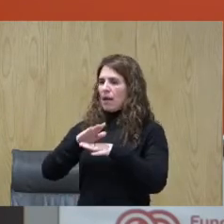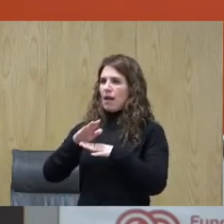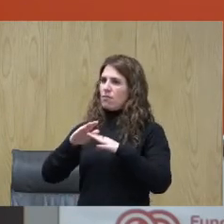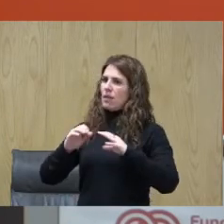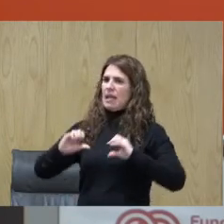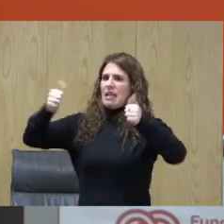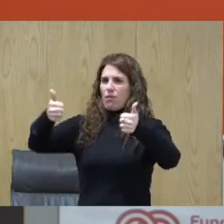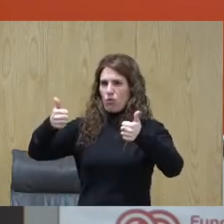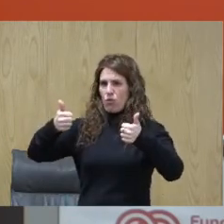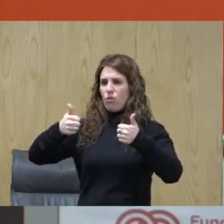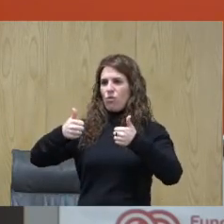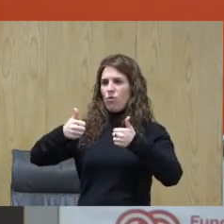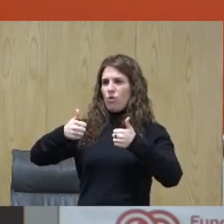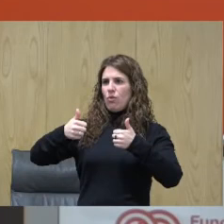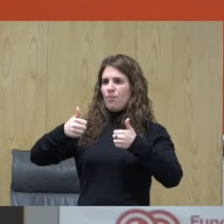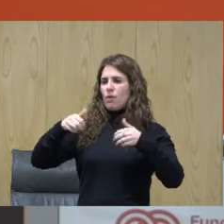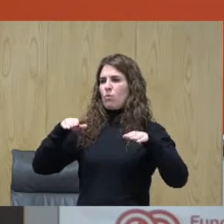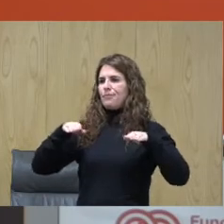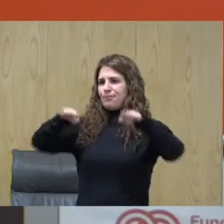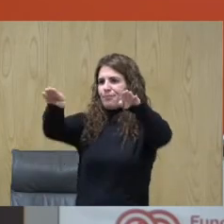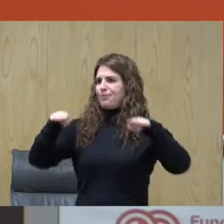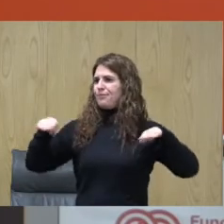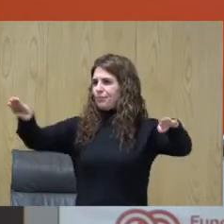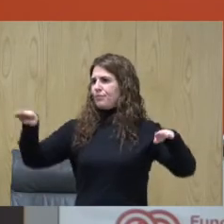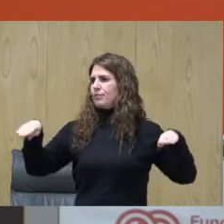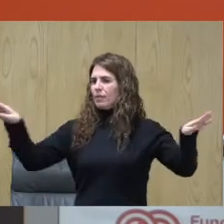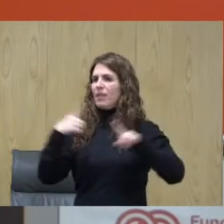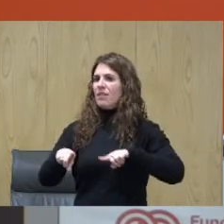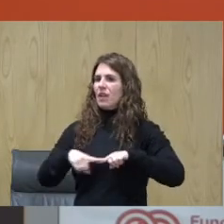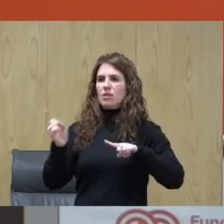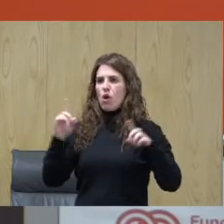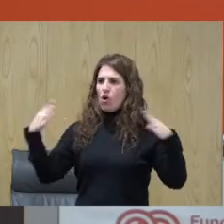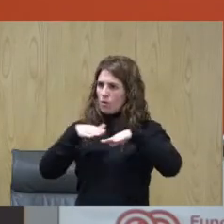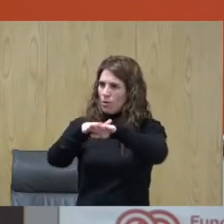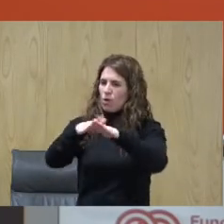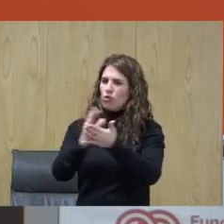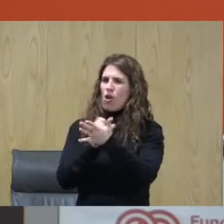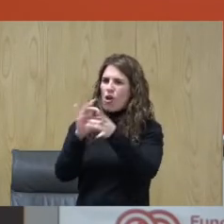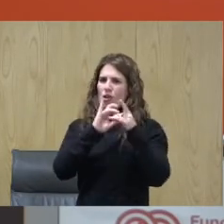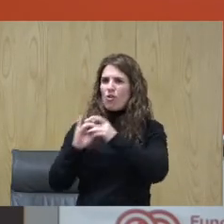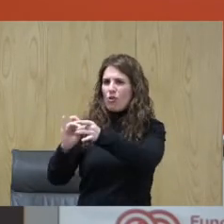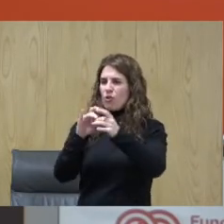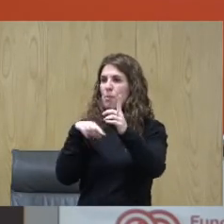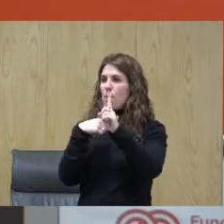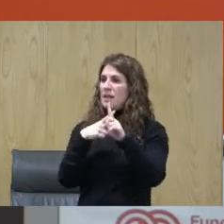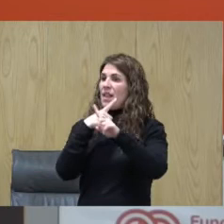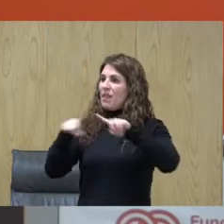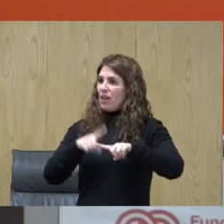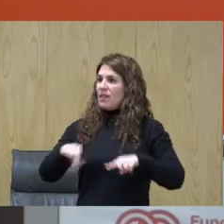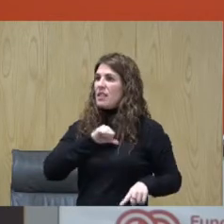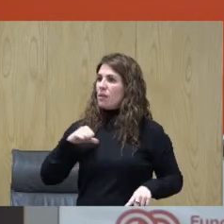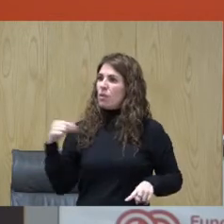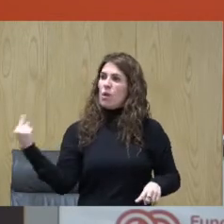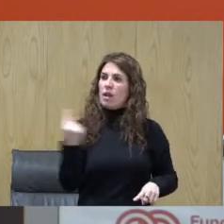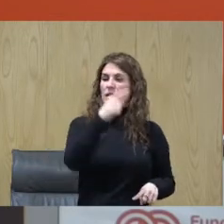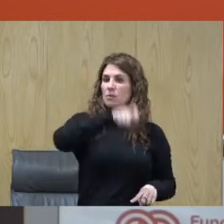vez de trabajar de maneras paralelas, de maneras diferentes, trabajar al unísono y además acogernos a esas diferencias individuales entre las